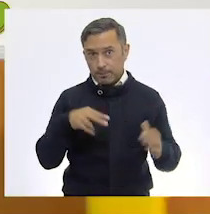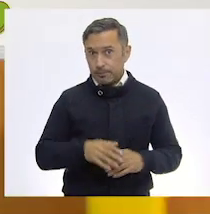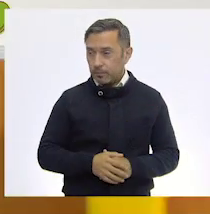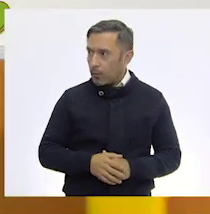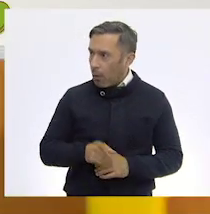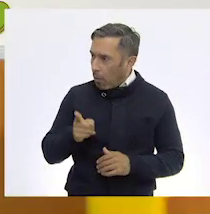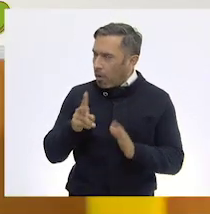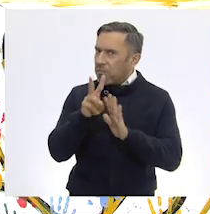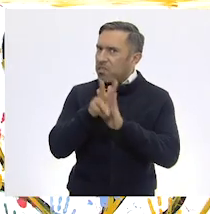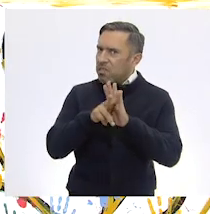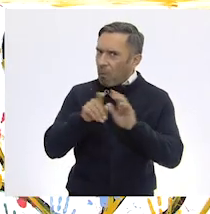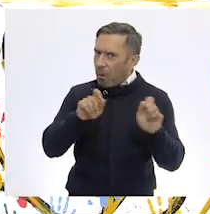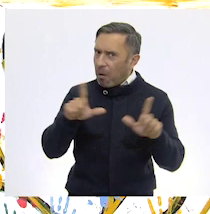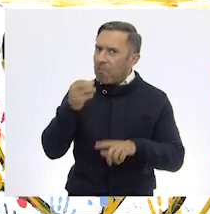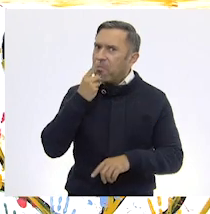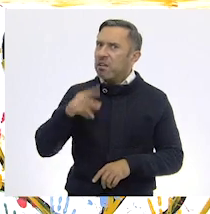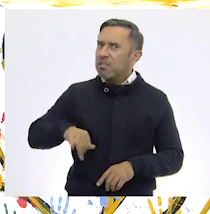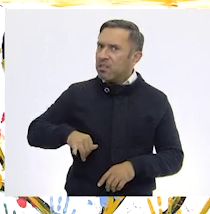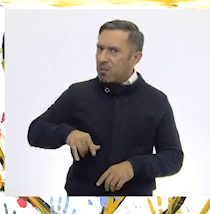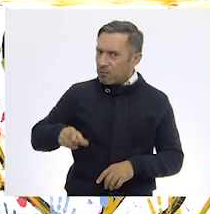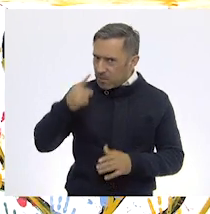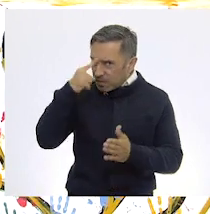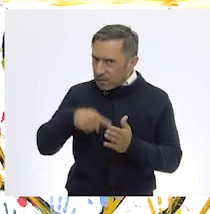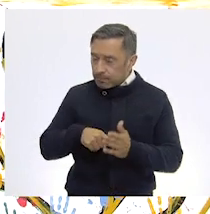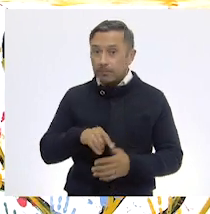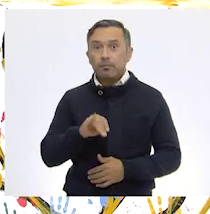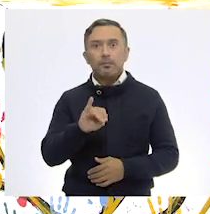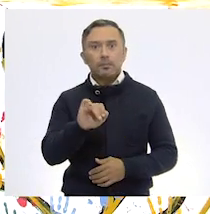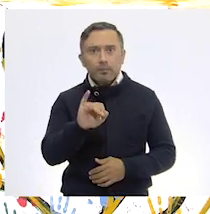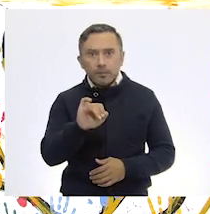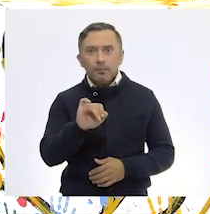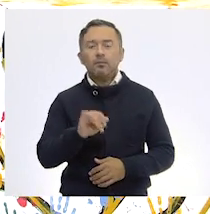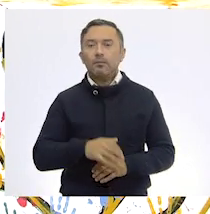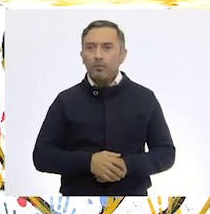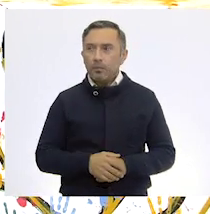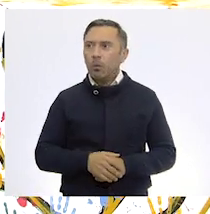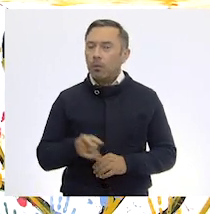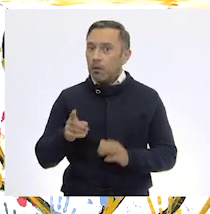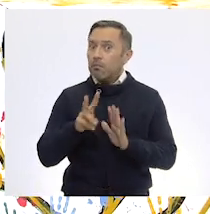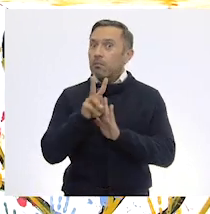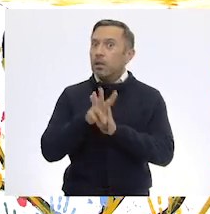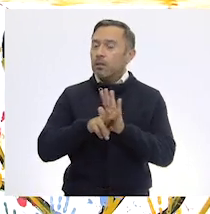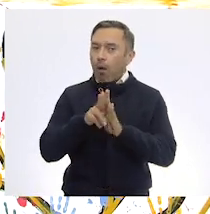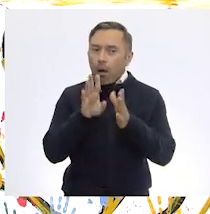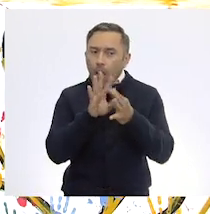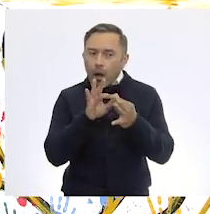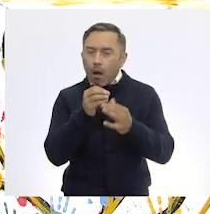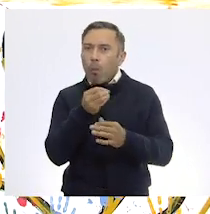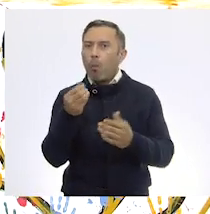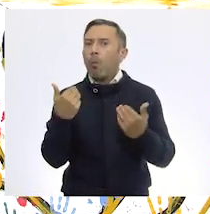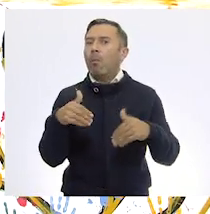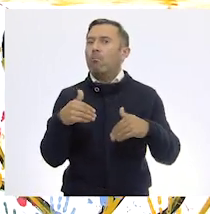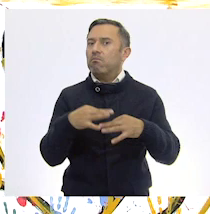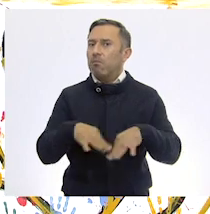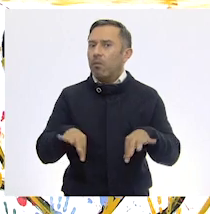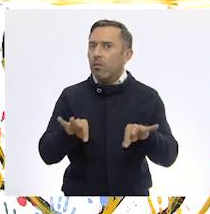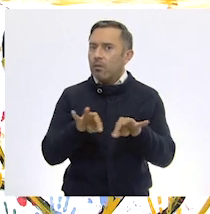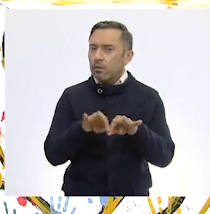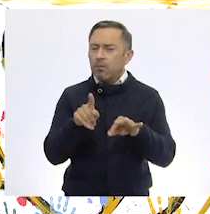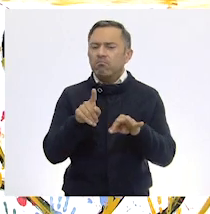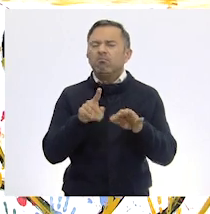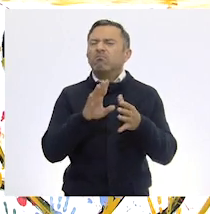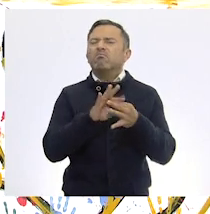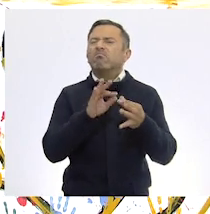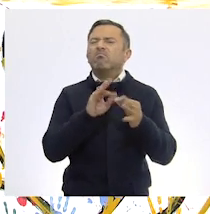ustedes? Sí, sí, maestra. Es un video muy importante porque además de hablar de las tortugas, habla de